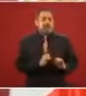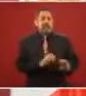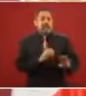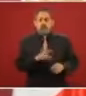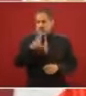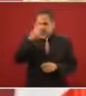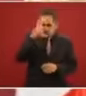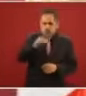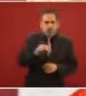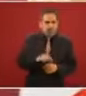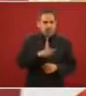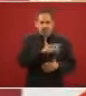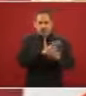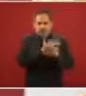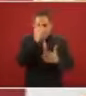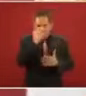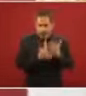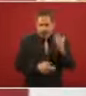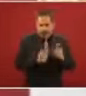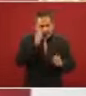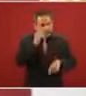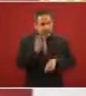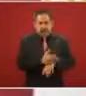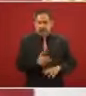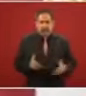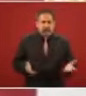a delincuentes.